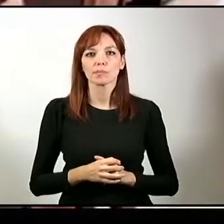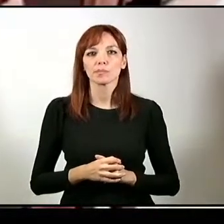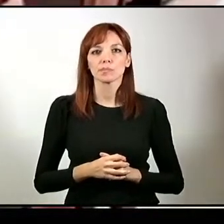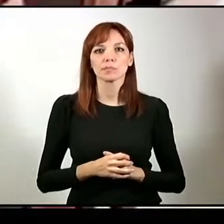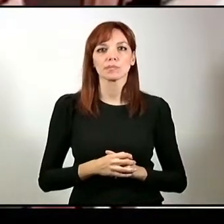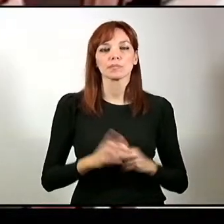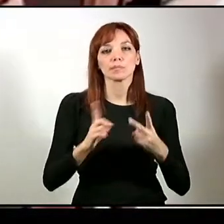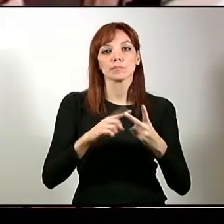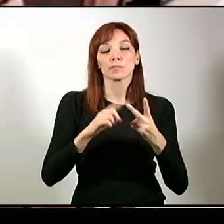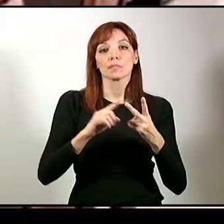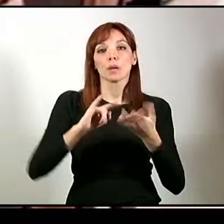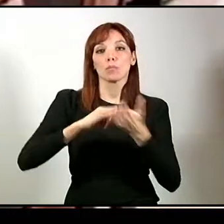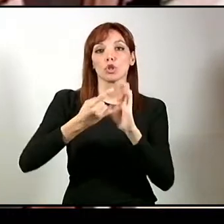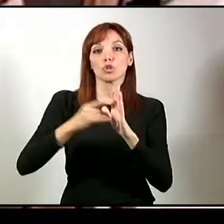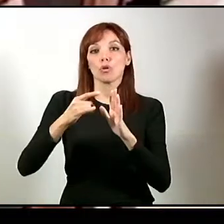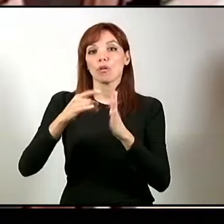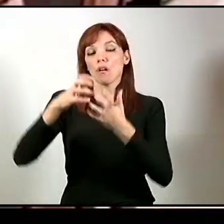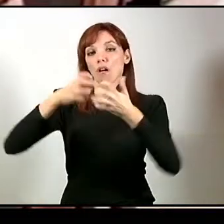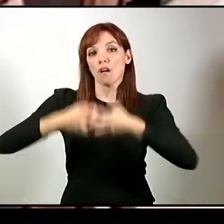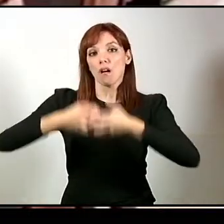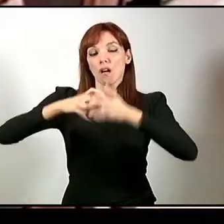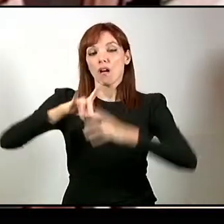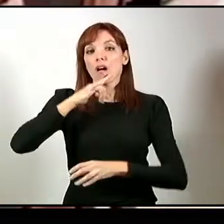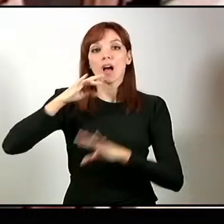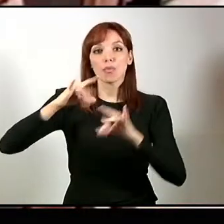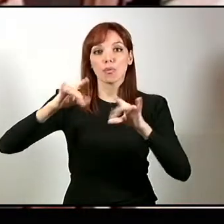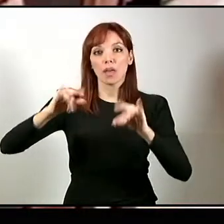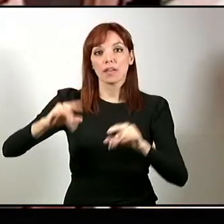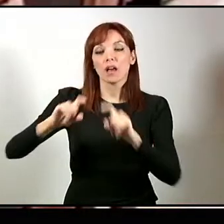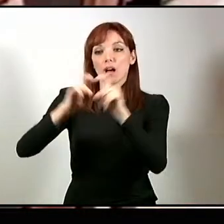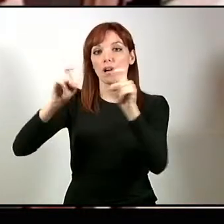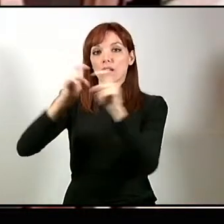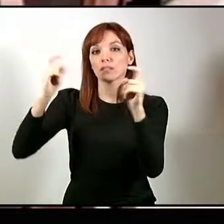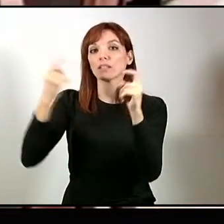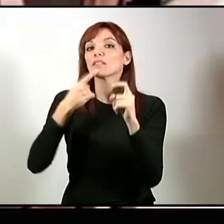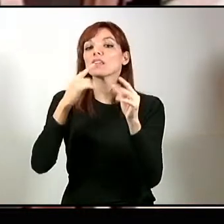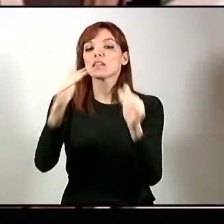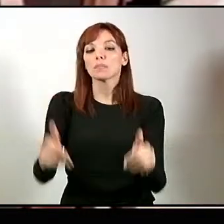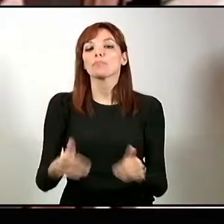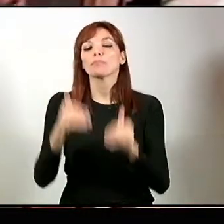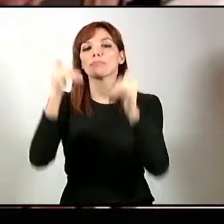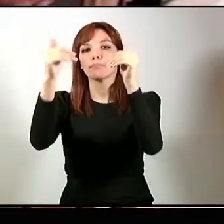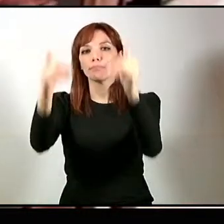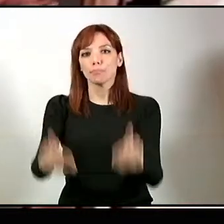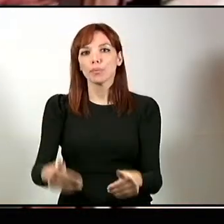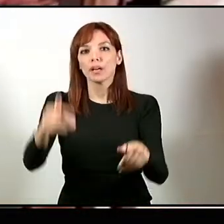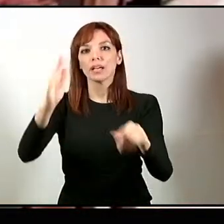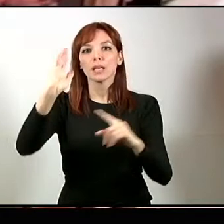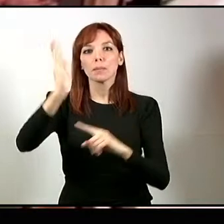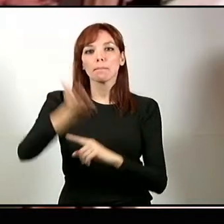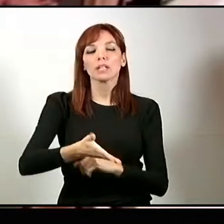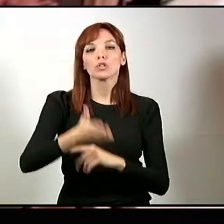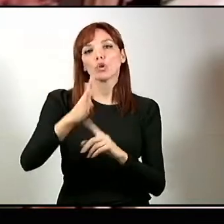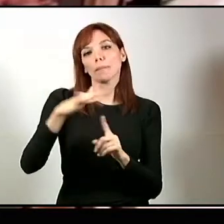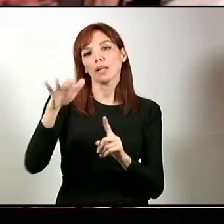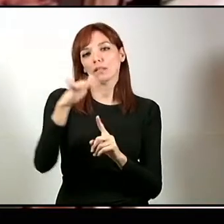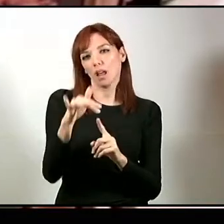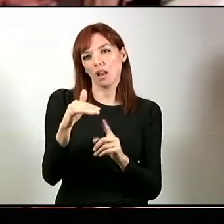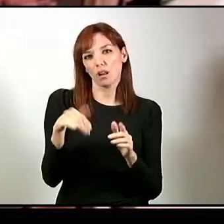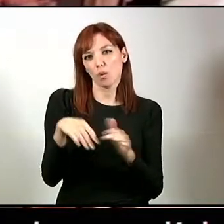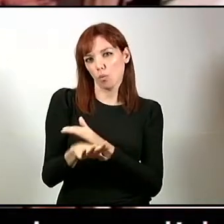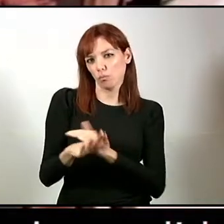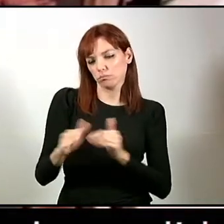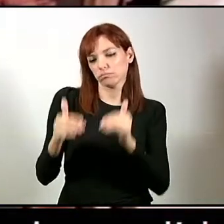azucarera, los promotores han pedido una prórroga de la declaración de impacto ambiental. No sé si eso es posible, es viable desde la